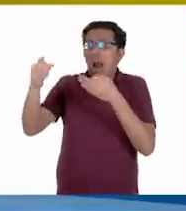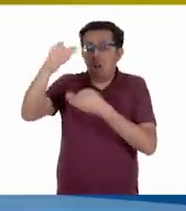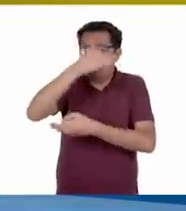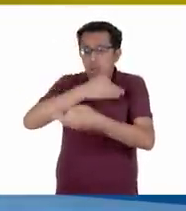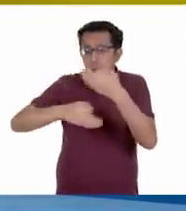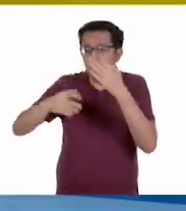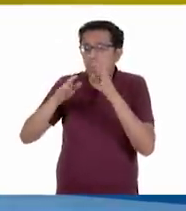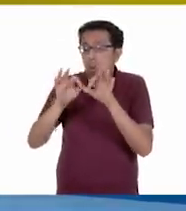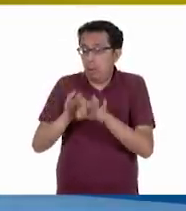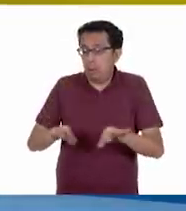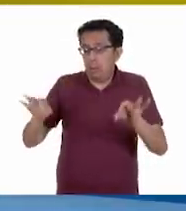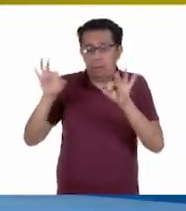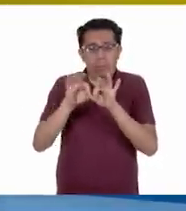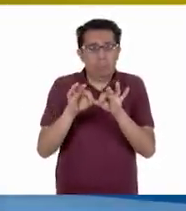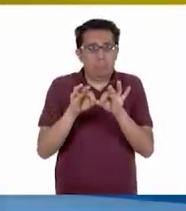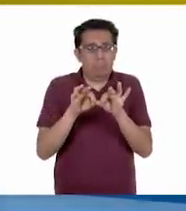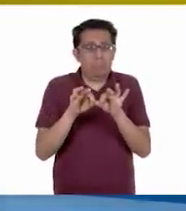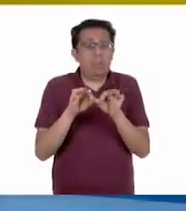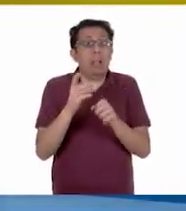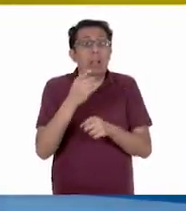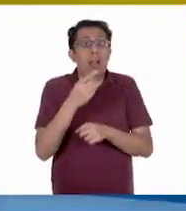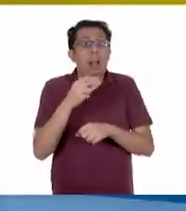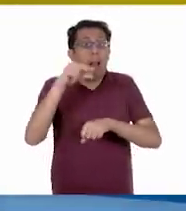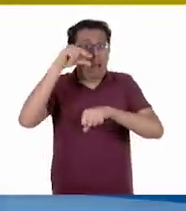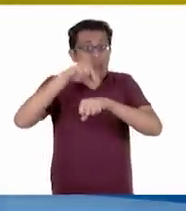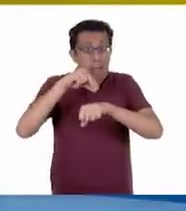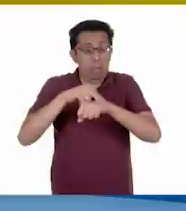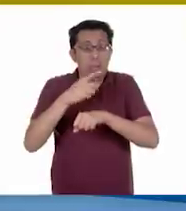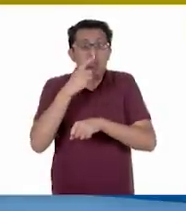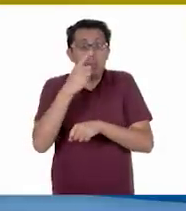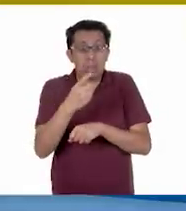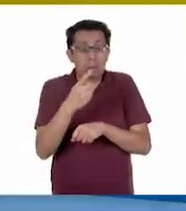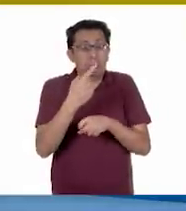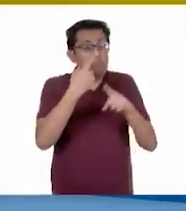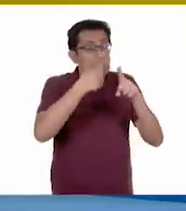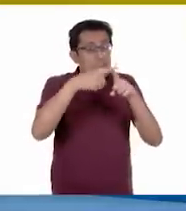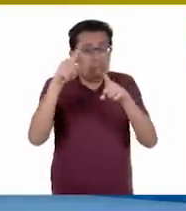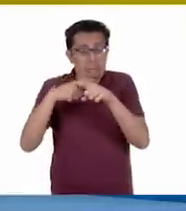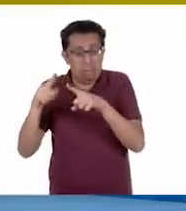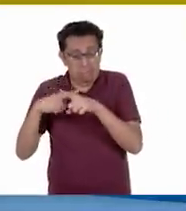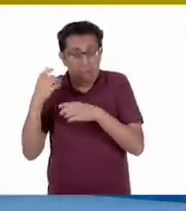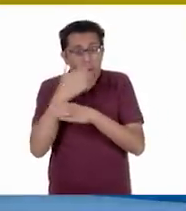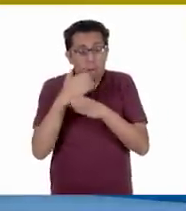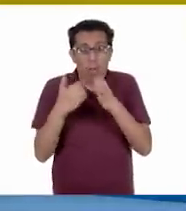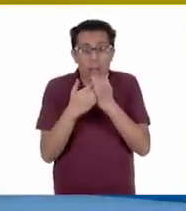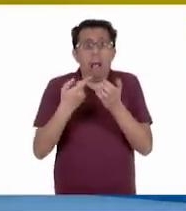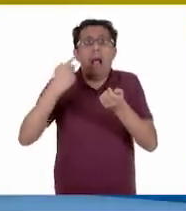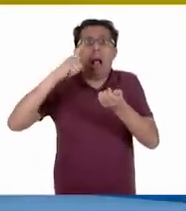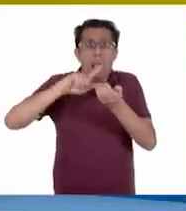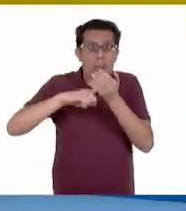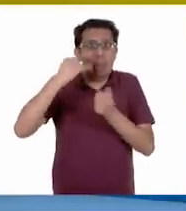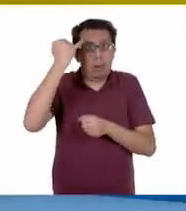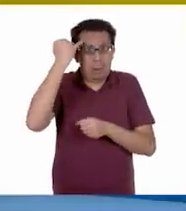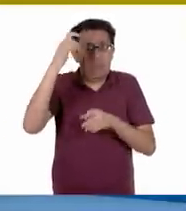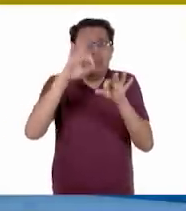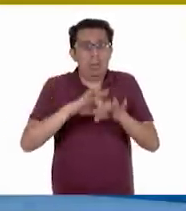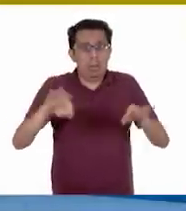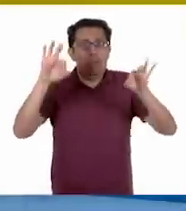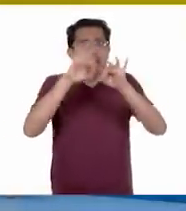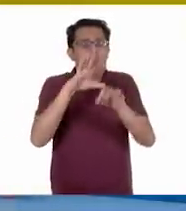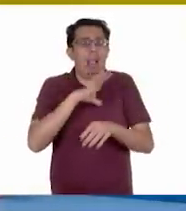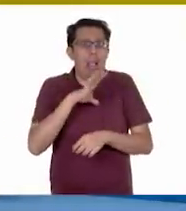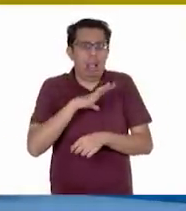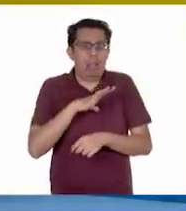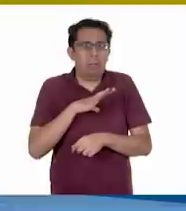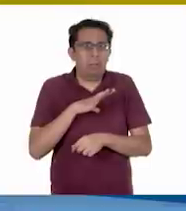En todo lo demás que dijo la doctora Luz, también vamos a encontrar ideas muy importantes que se expresan o que